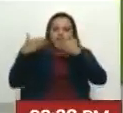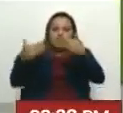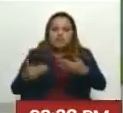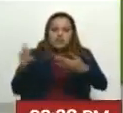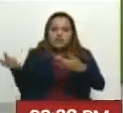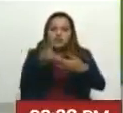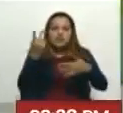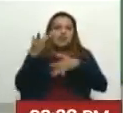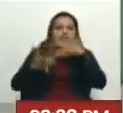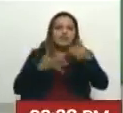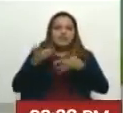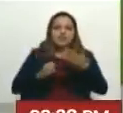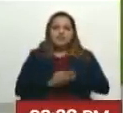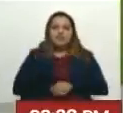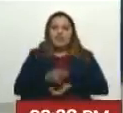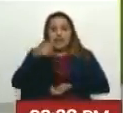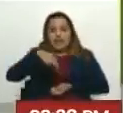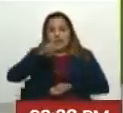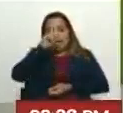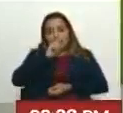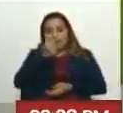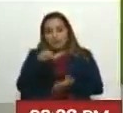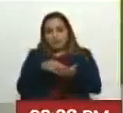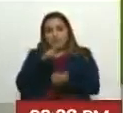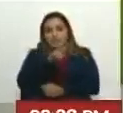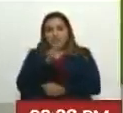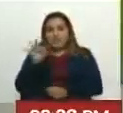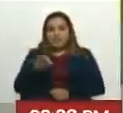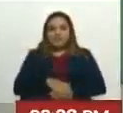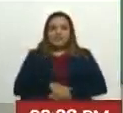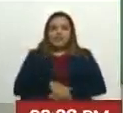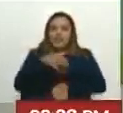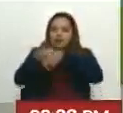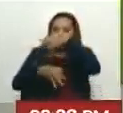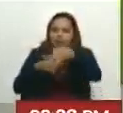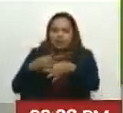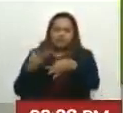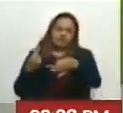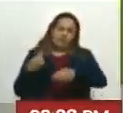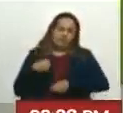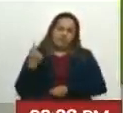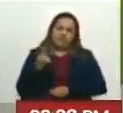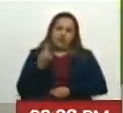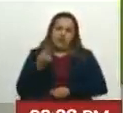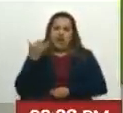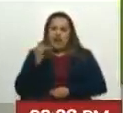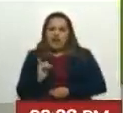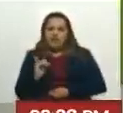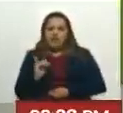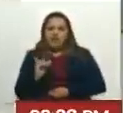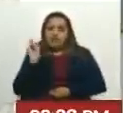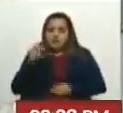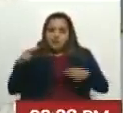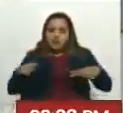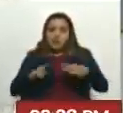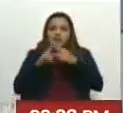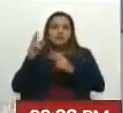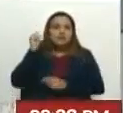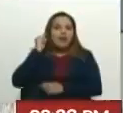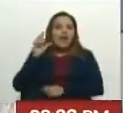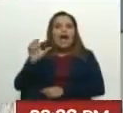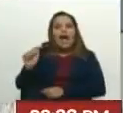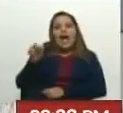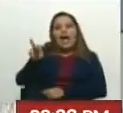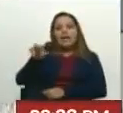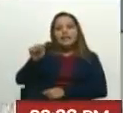segunda edición para este 2023. Y para hablar de ello, no lo voy a hacer yo sola, tenemos acá en nuestro estudio a Ariana León, quien